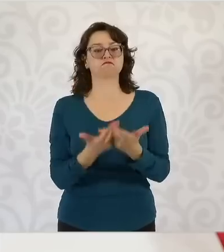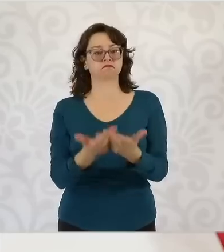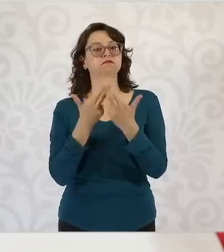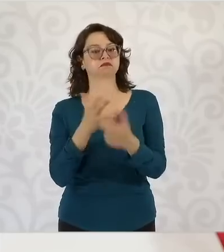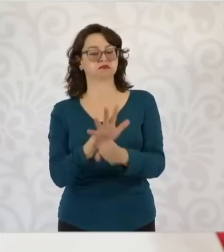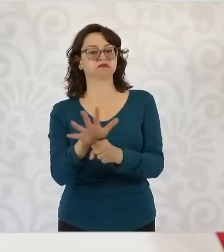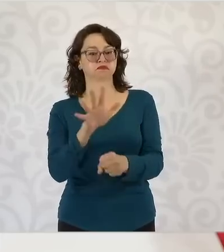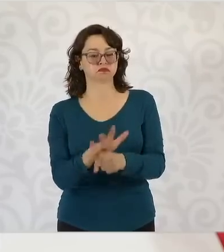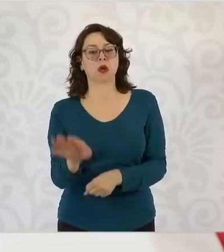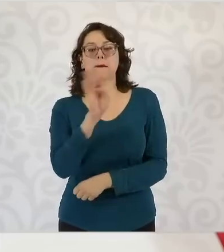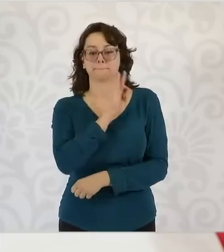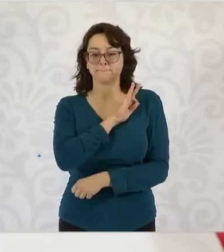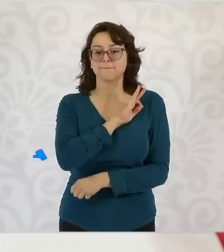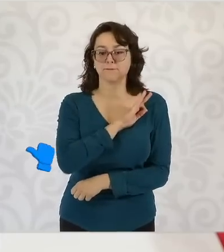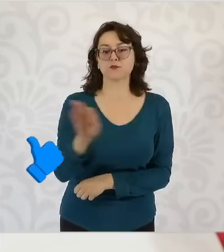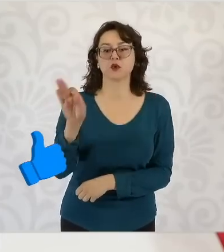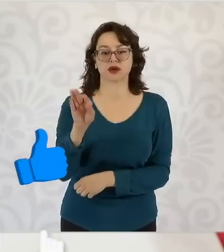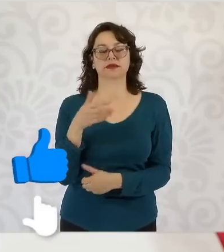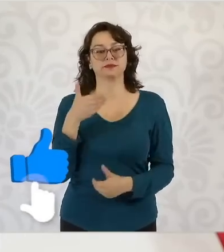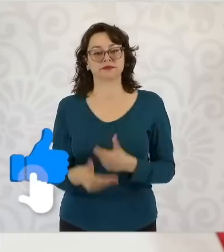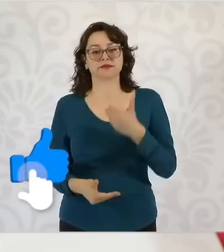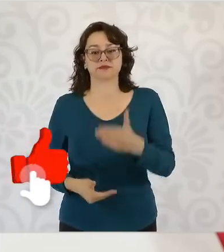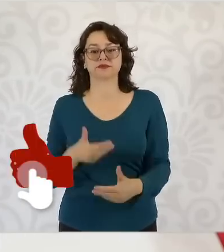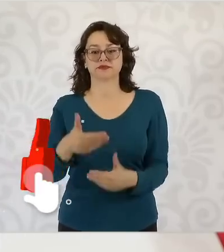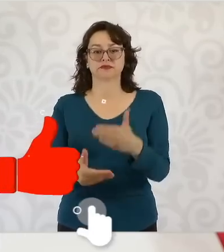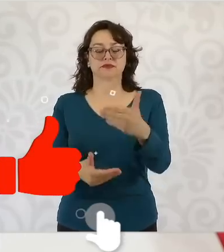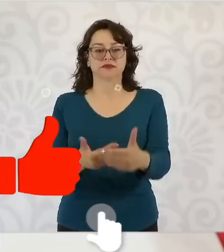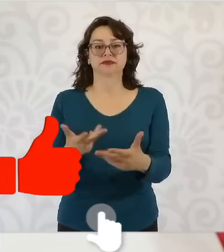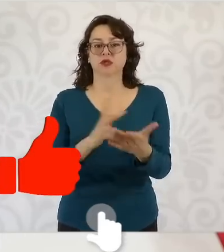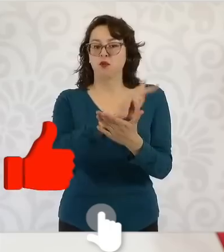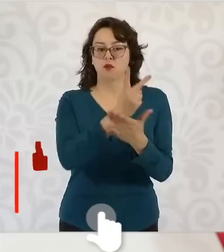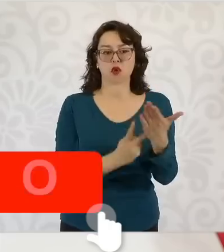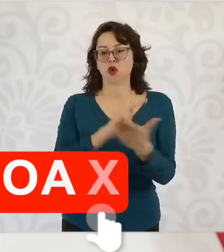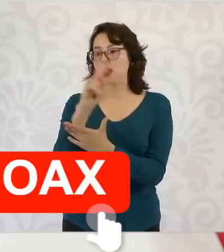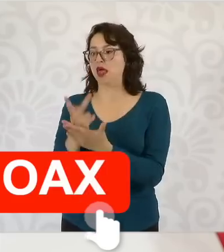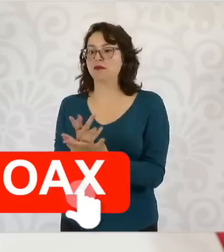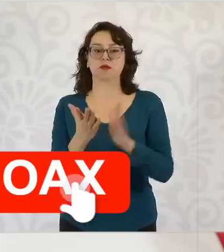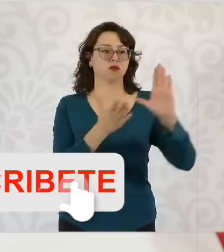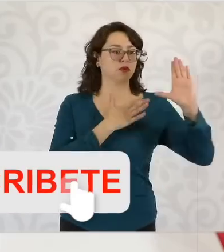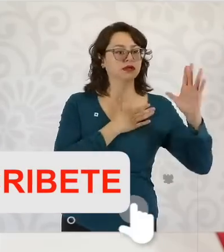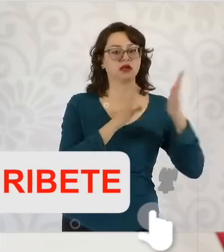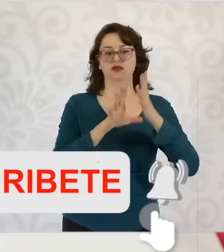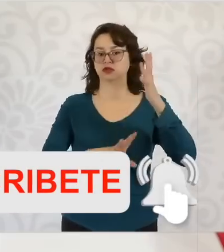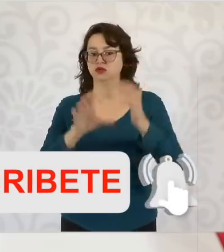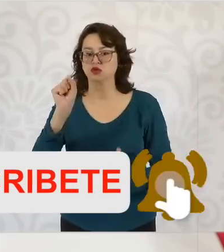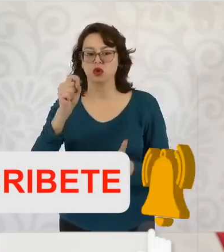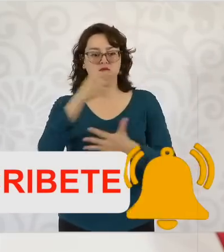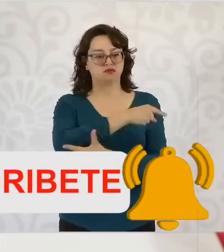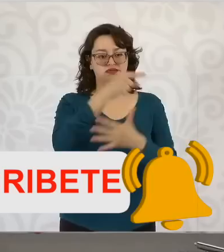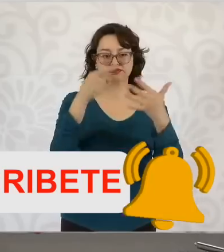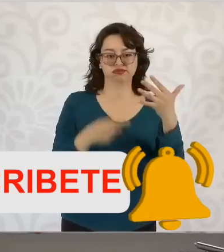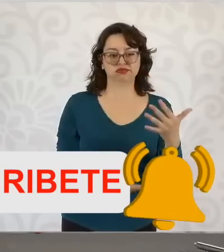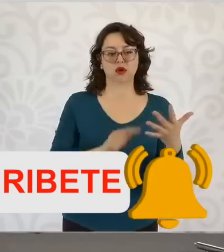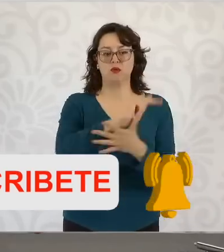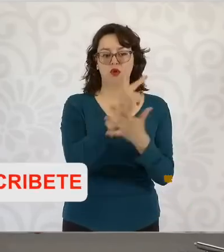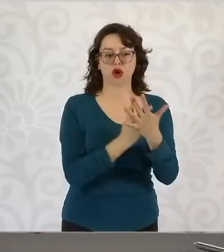cumplir con sus programas, con sus compromisos constitucionales para financiar los programas sociales, los